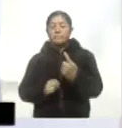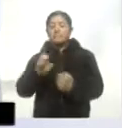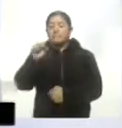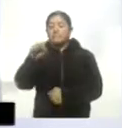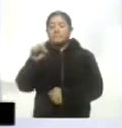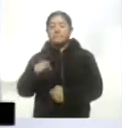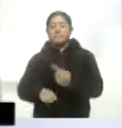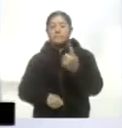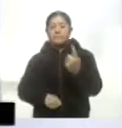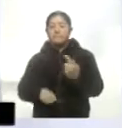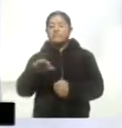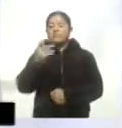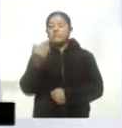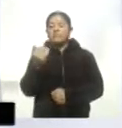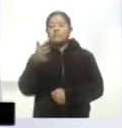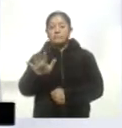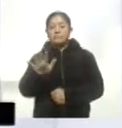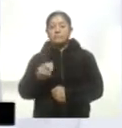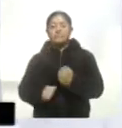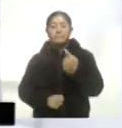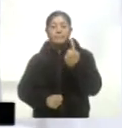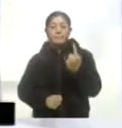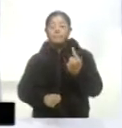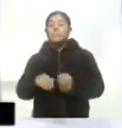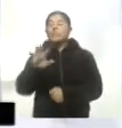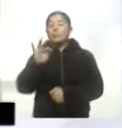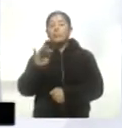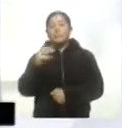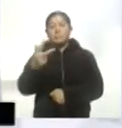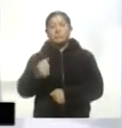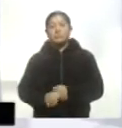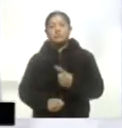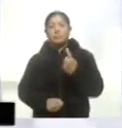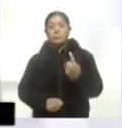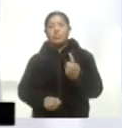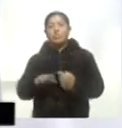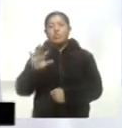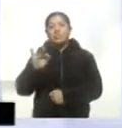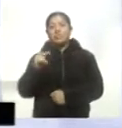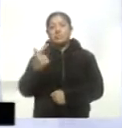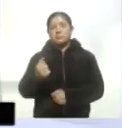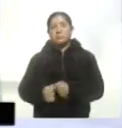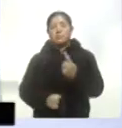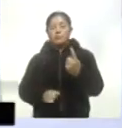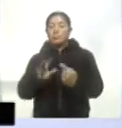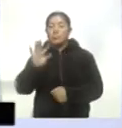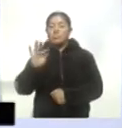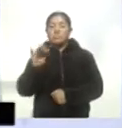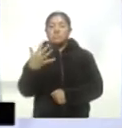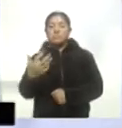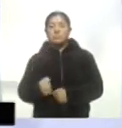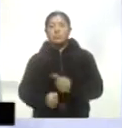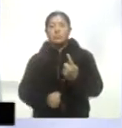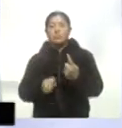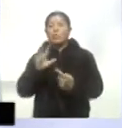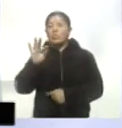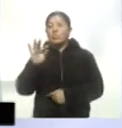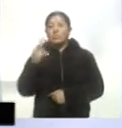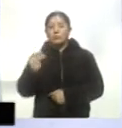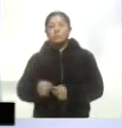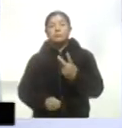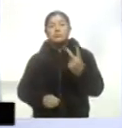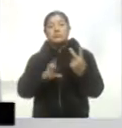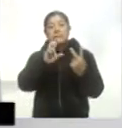60, Tenancingo 55. Tepetitla 48, Tetla Tlauca 47, Dequexquitla 45, Xaltocan